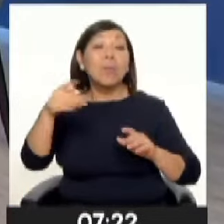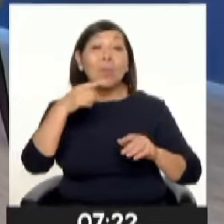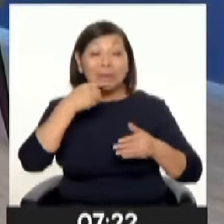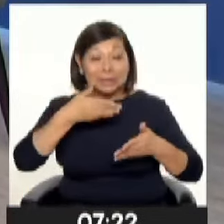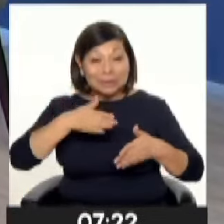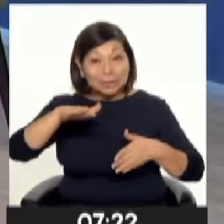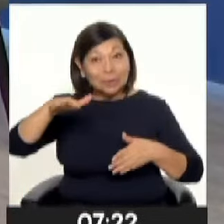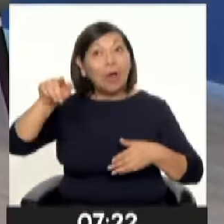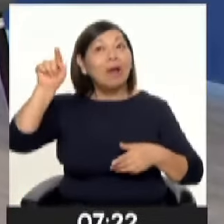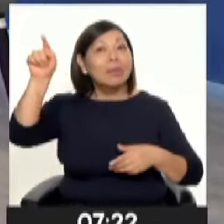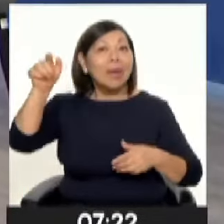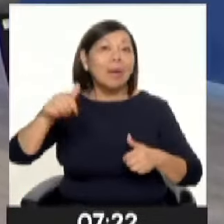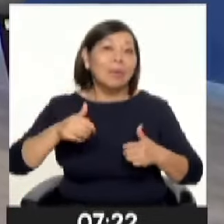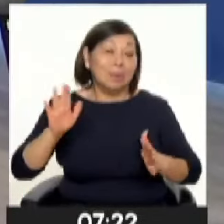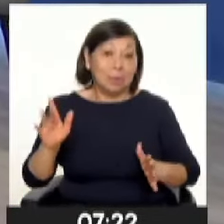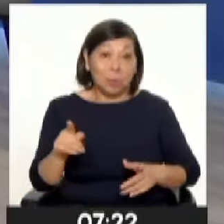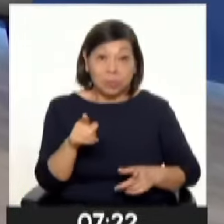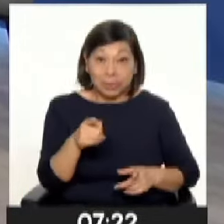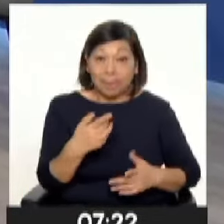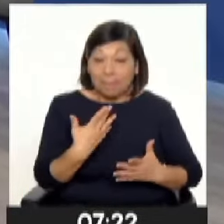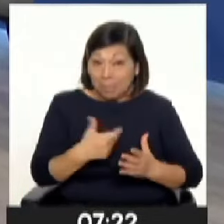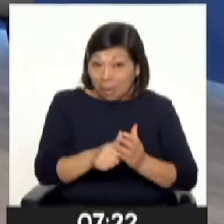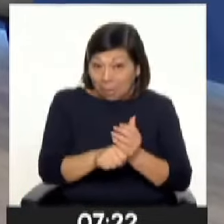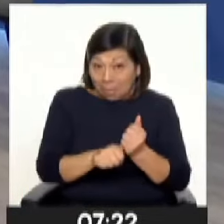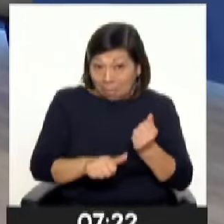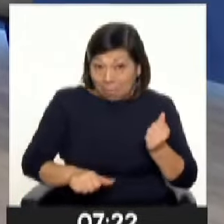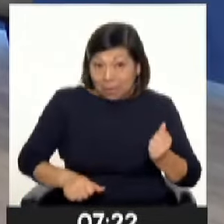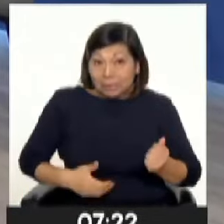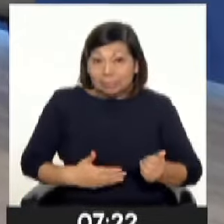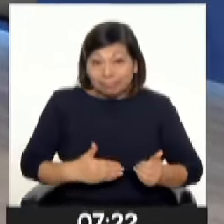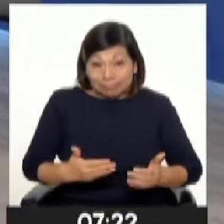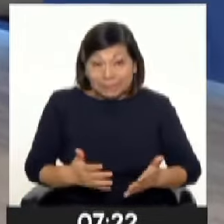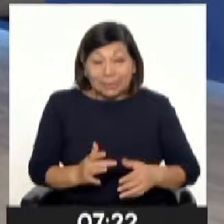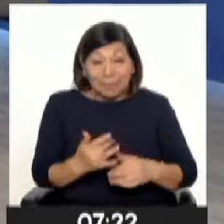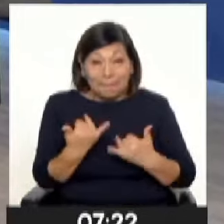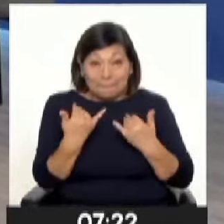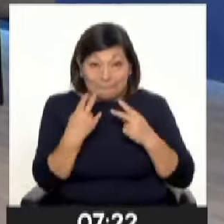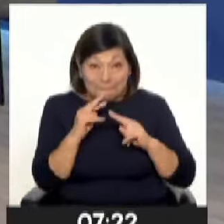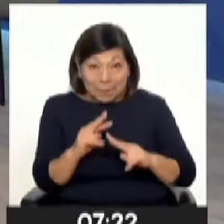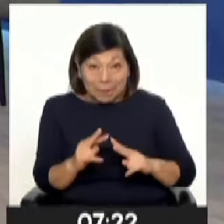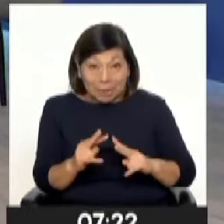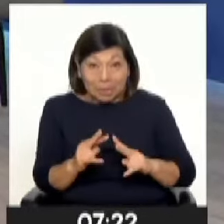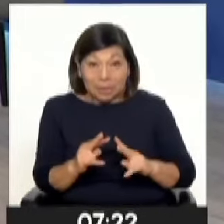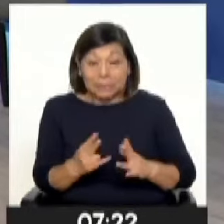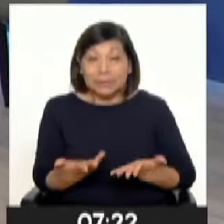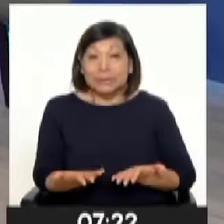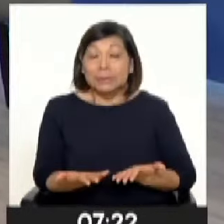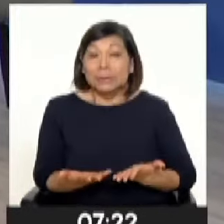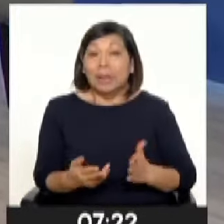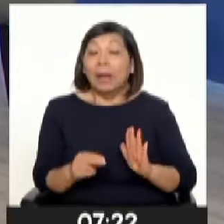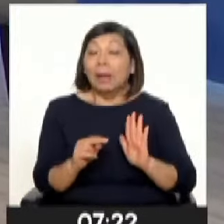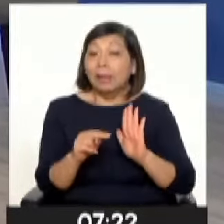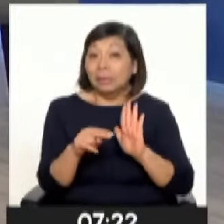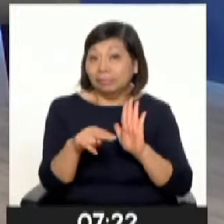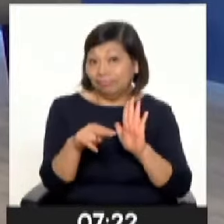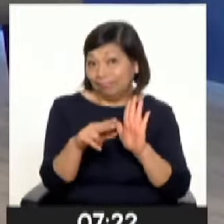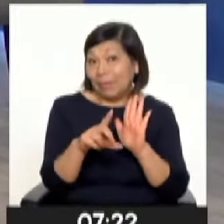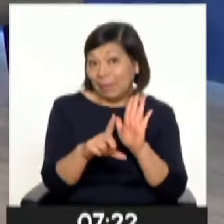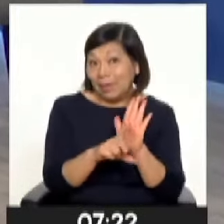decisión. ¿Consideraría usted que el aborto terapéutico tendría que tocarse, normarse, para que